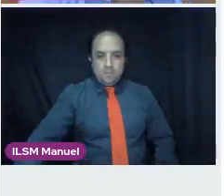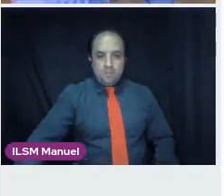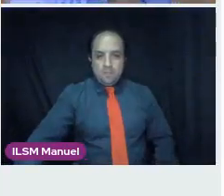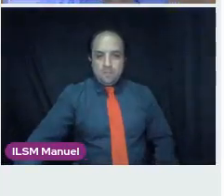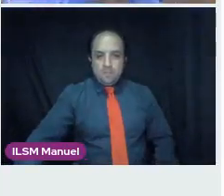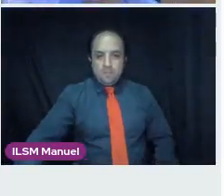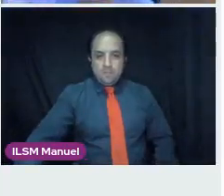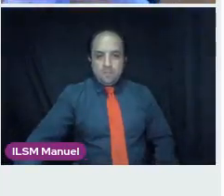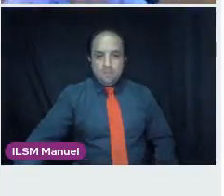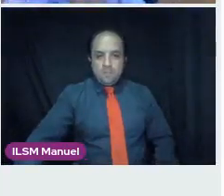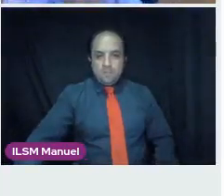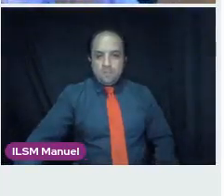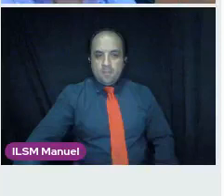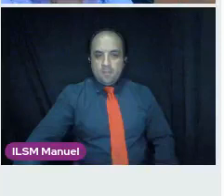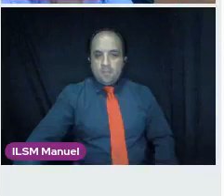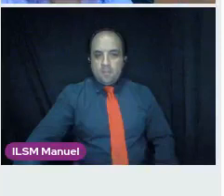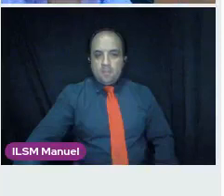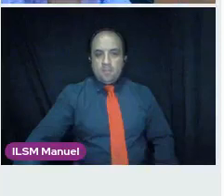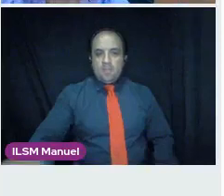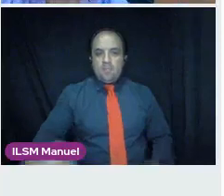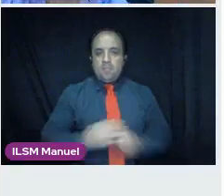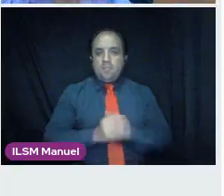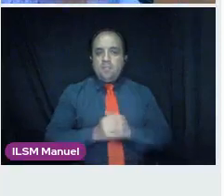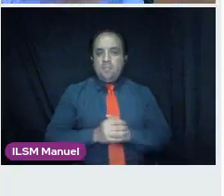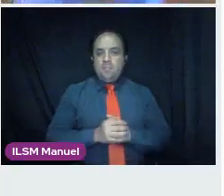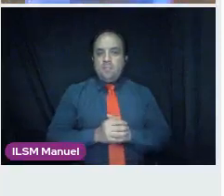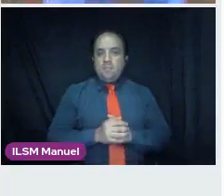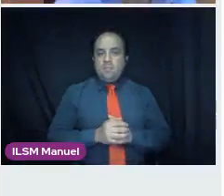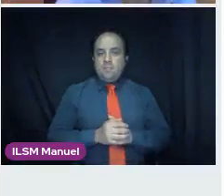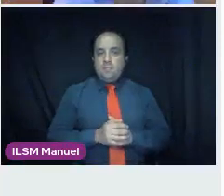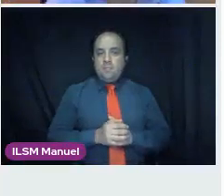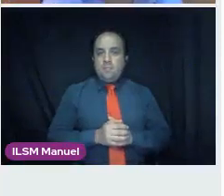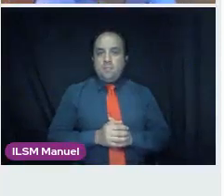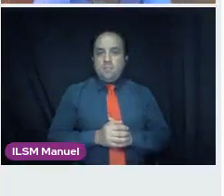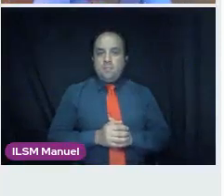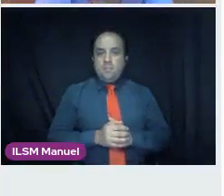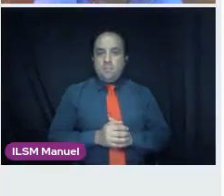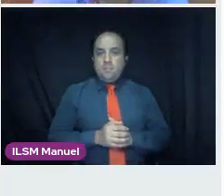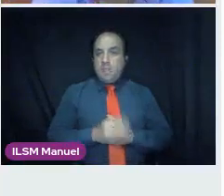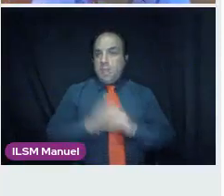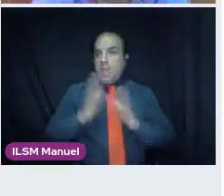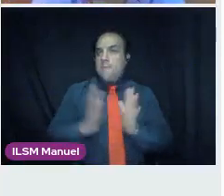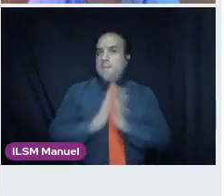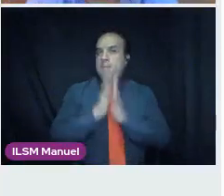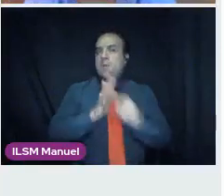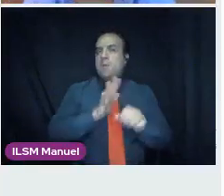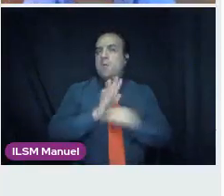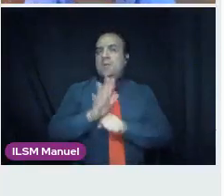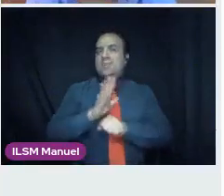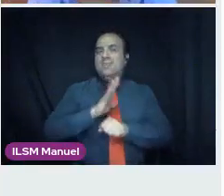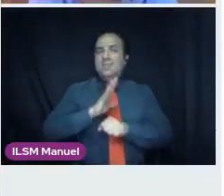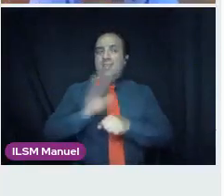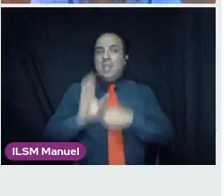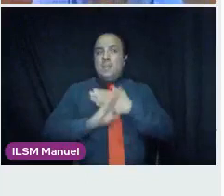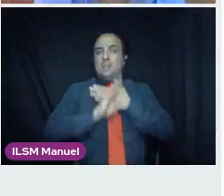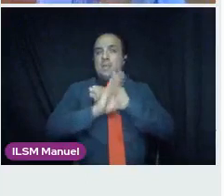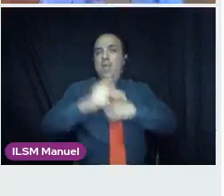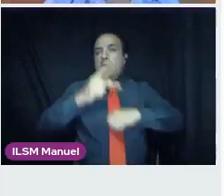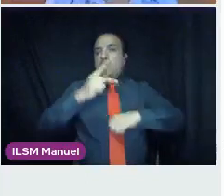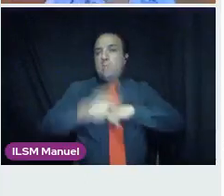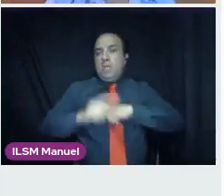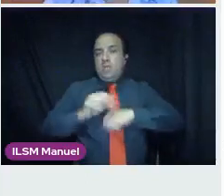Una de las intervenciones que está es la intervención de la prevención del riesgo emocional.